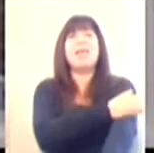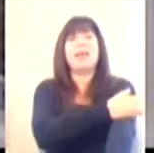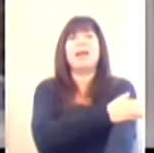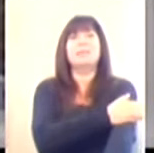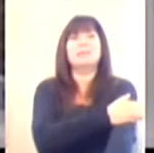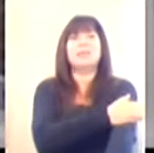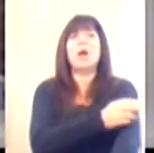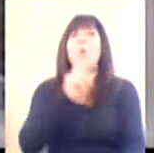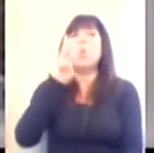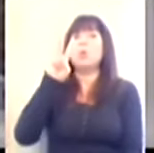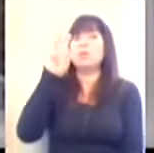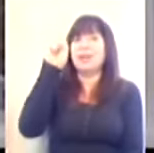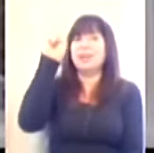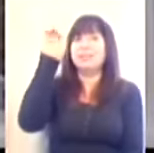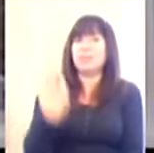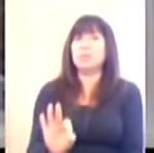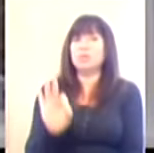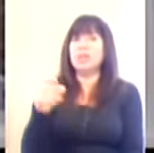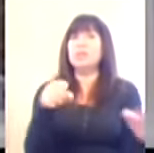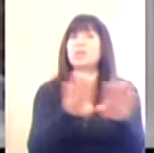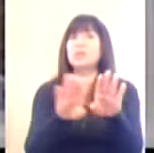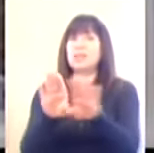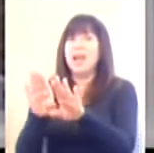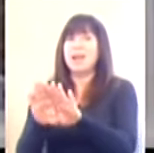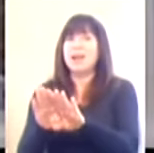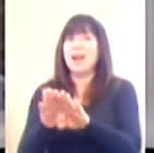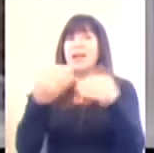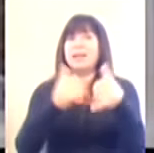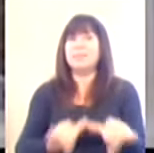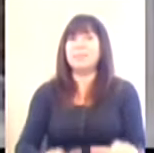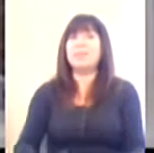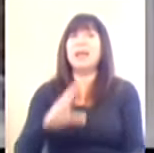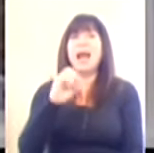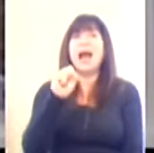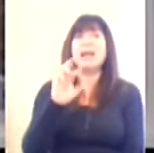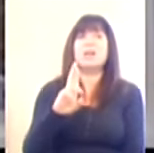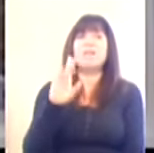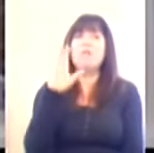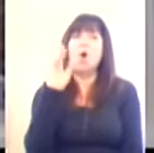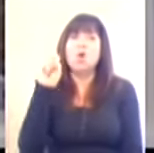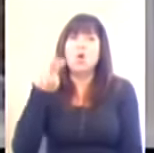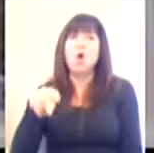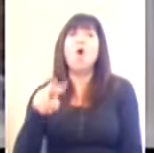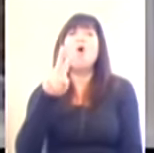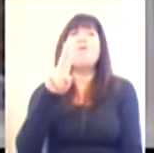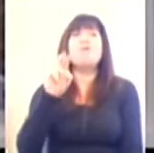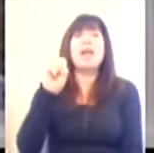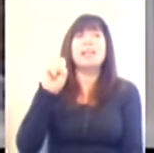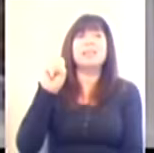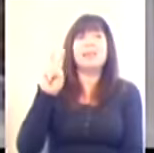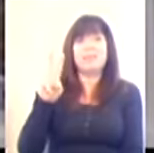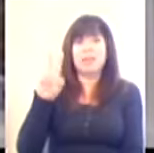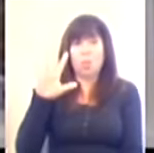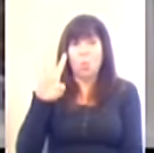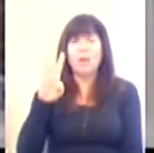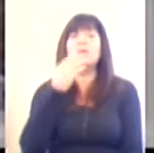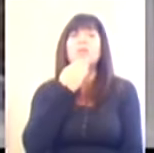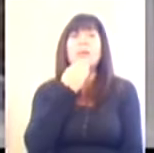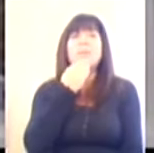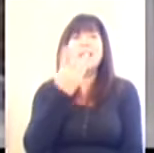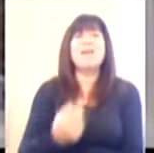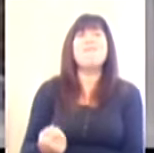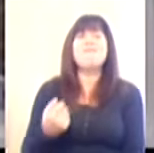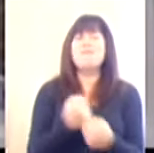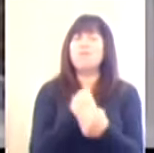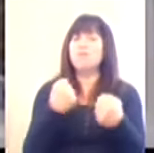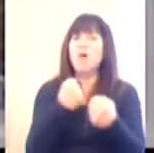un 30% de cierre de la capacidad instalada de carbón al año 2024, sino además un fuerte incremento de la